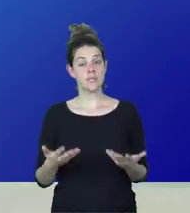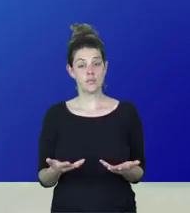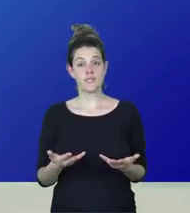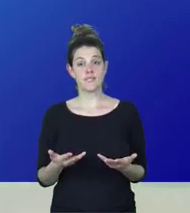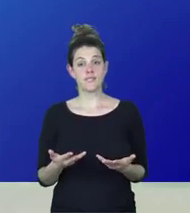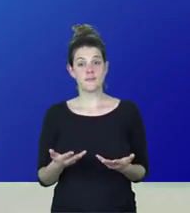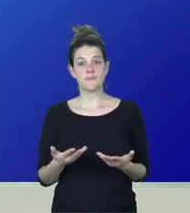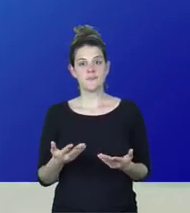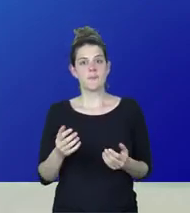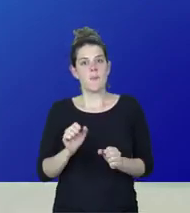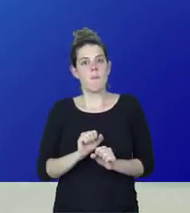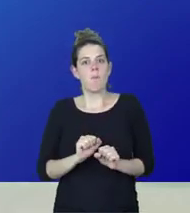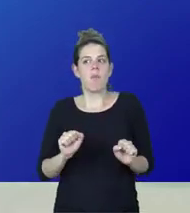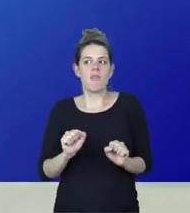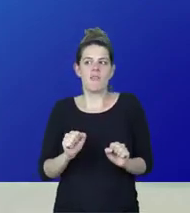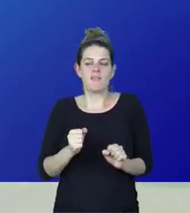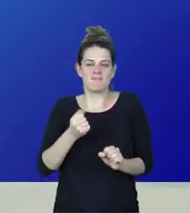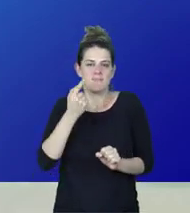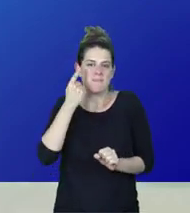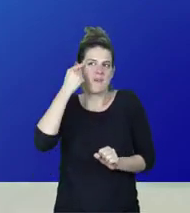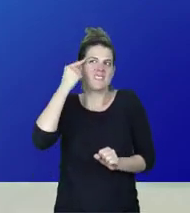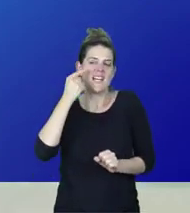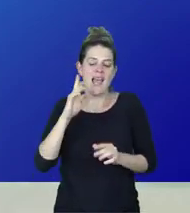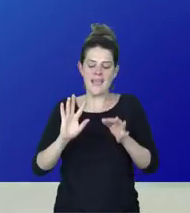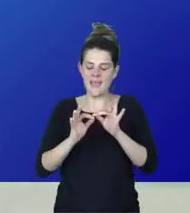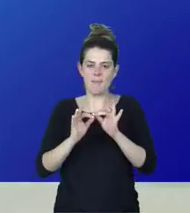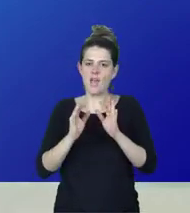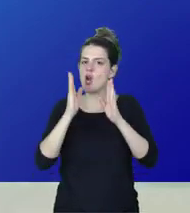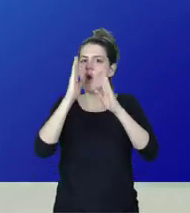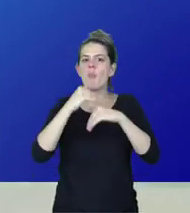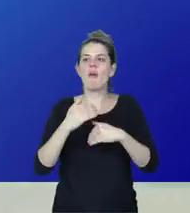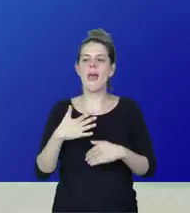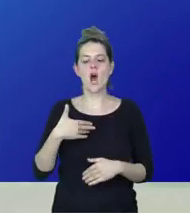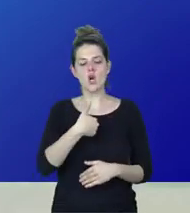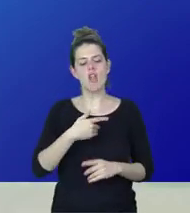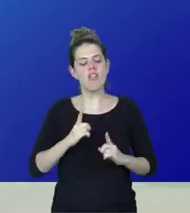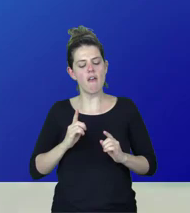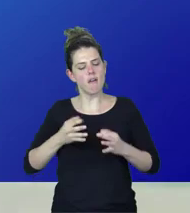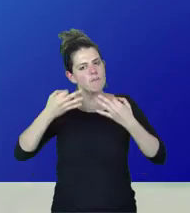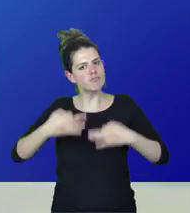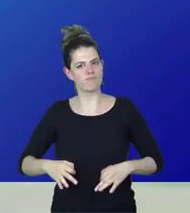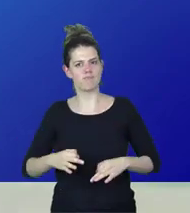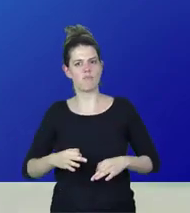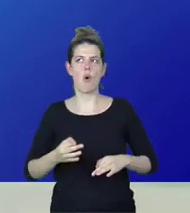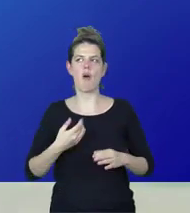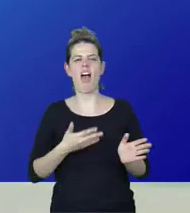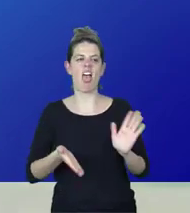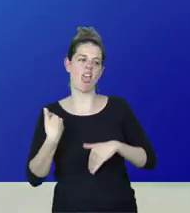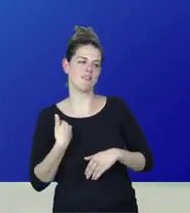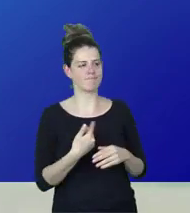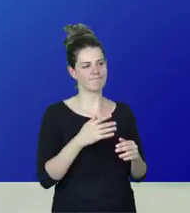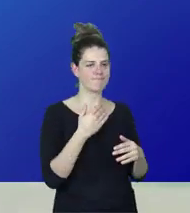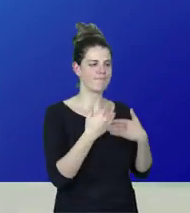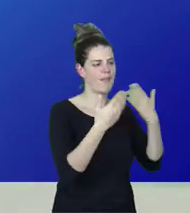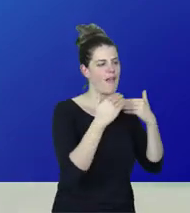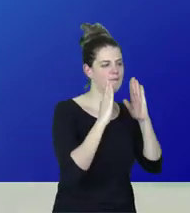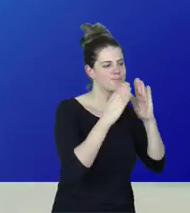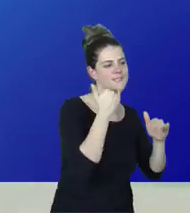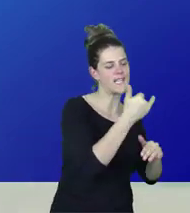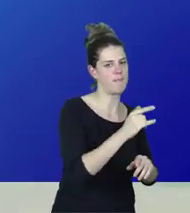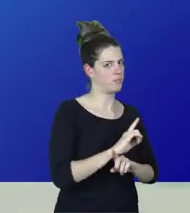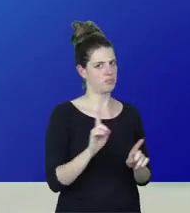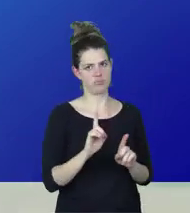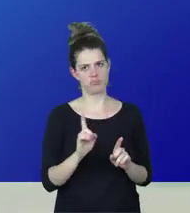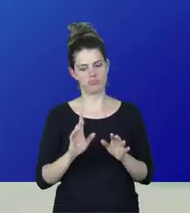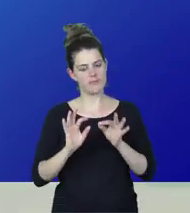ver desde el punto de vista del intérprete, que no puede salirse del rol para atender esta tarea. Pero también tenemos que pensarlo desde el punto de